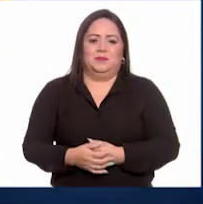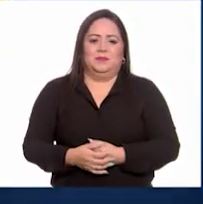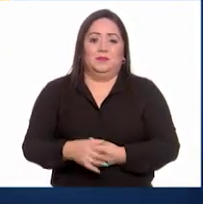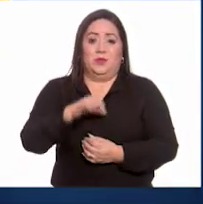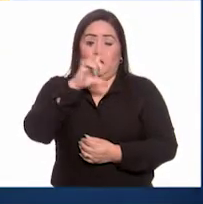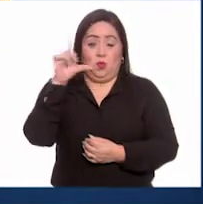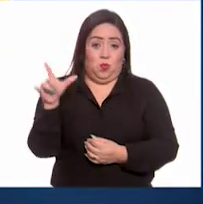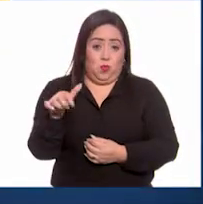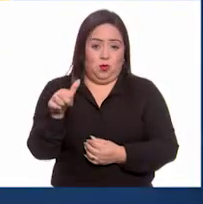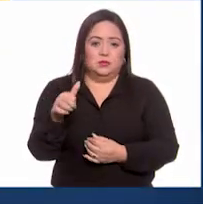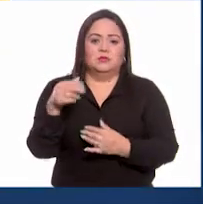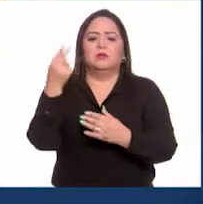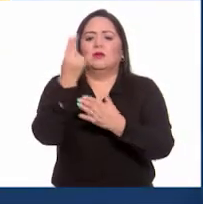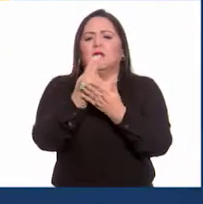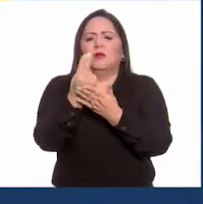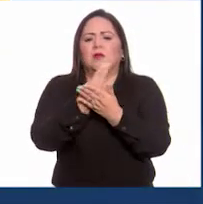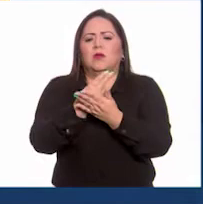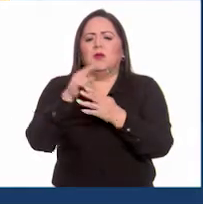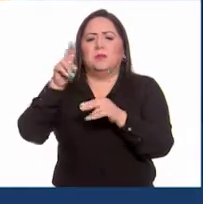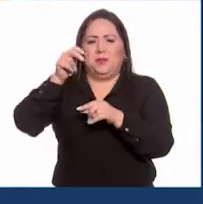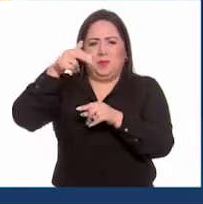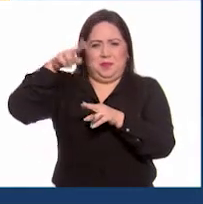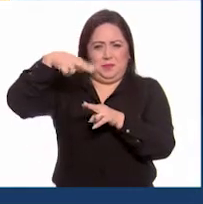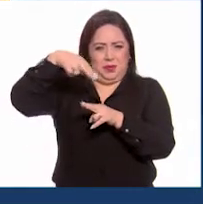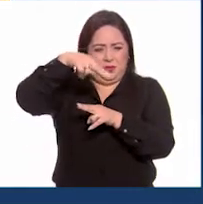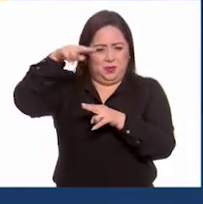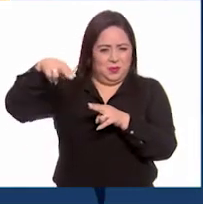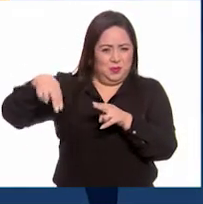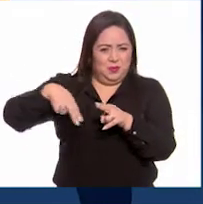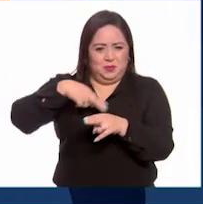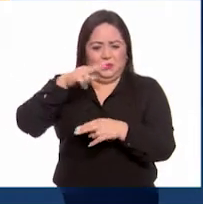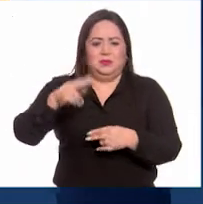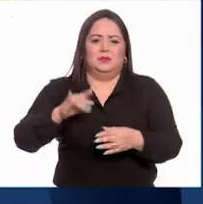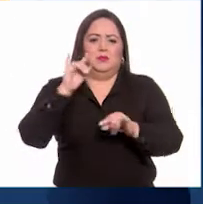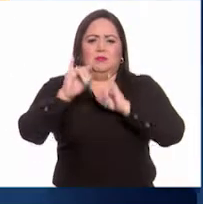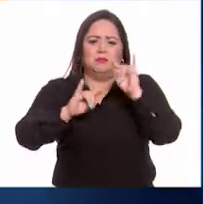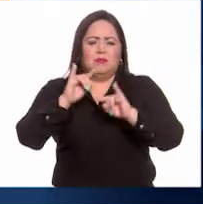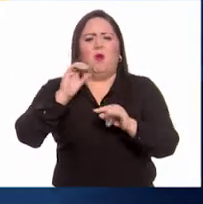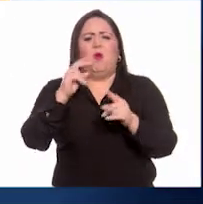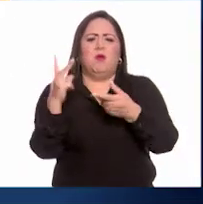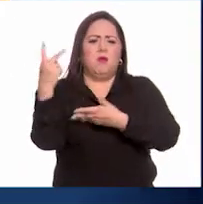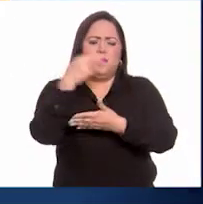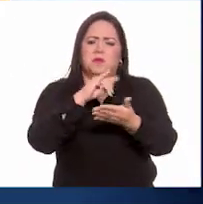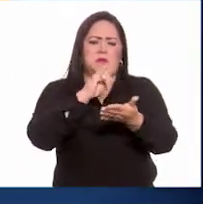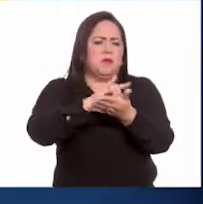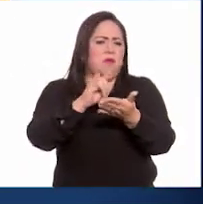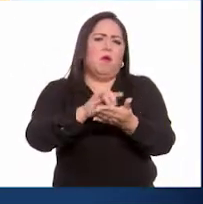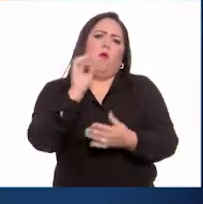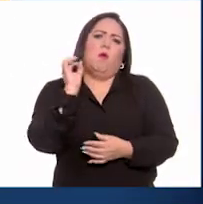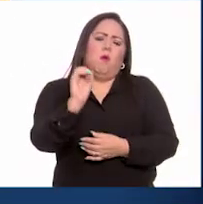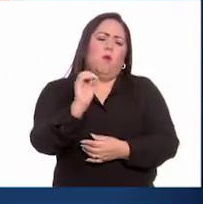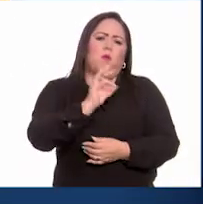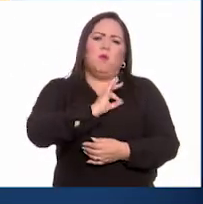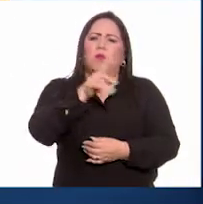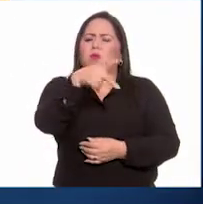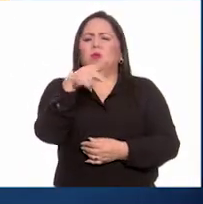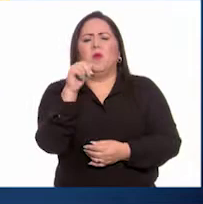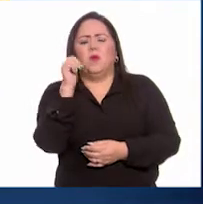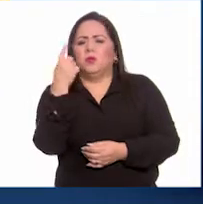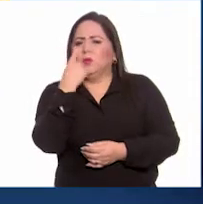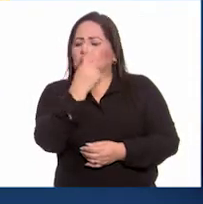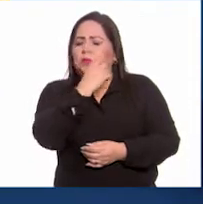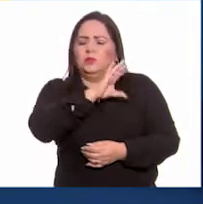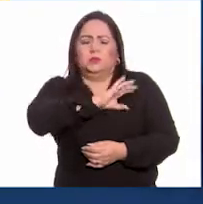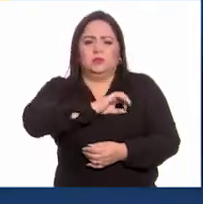Finalmente, decoramos con pintura, stickers o recortes, o incluso con cualquier otro